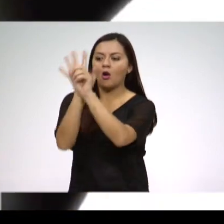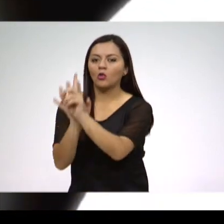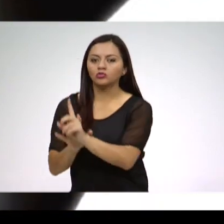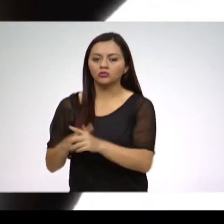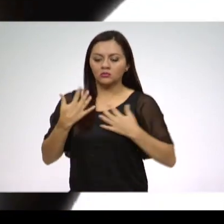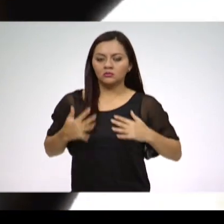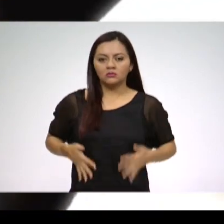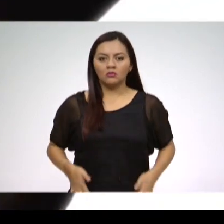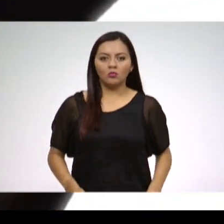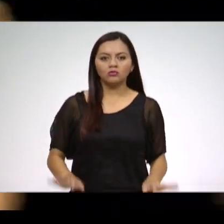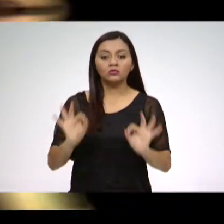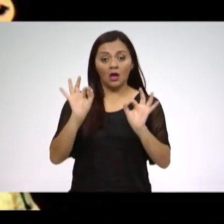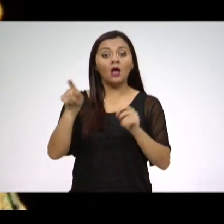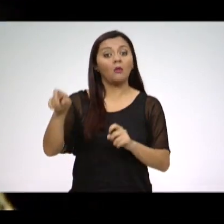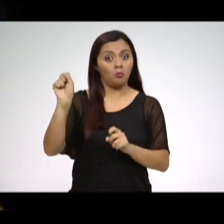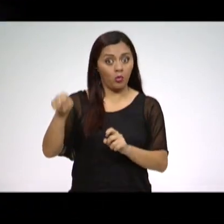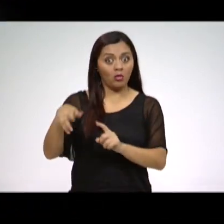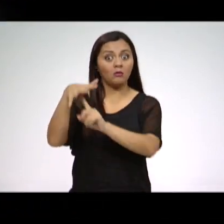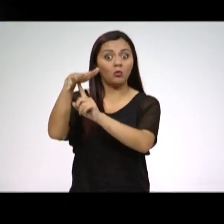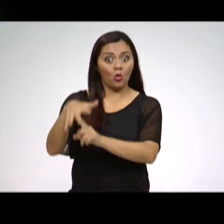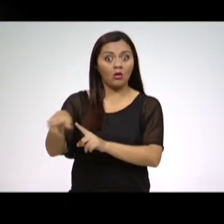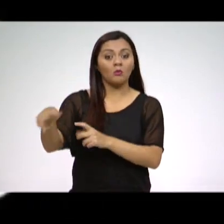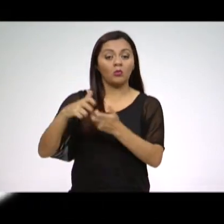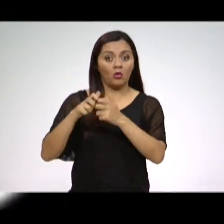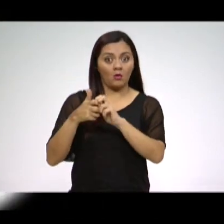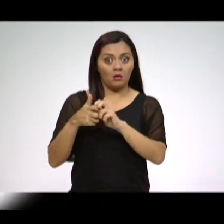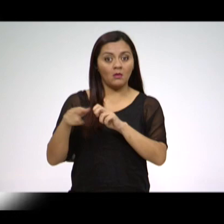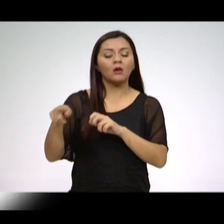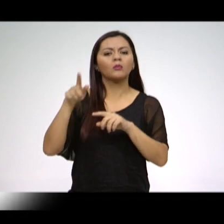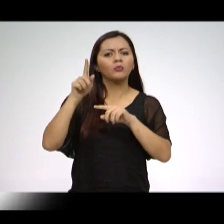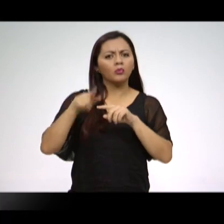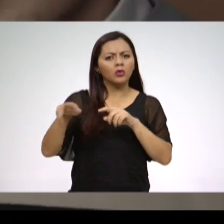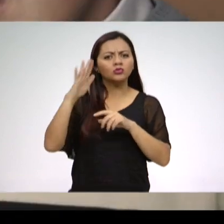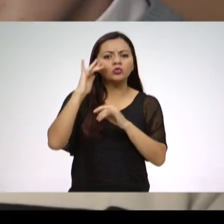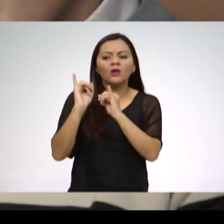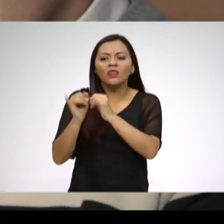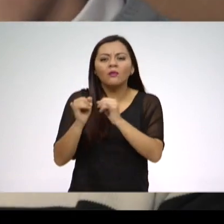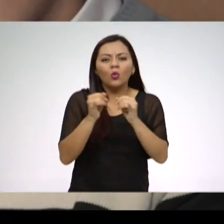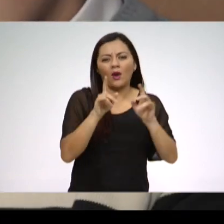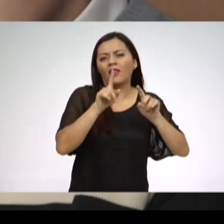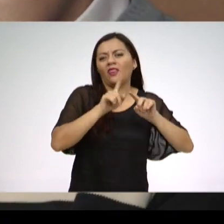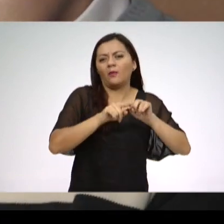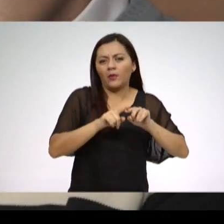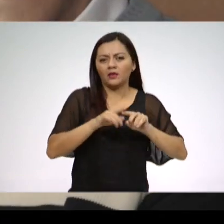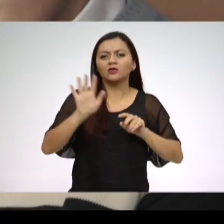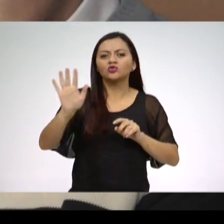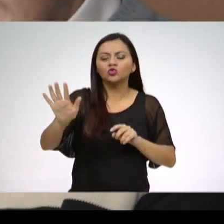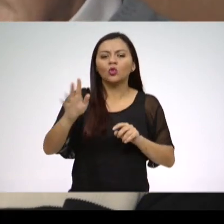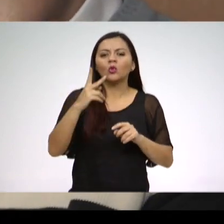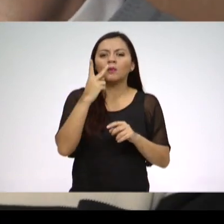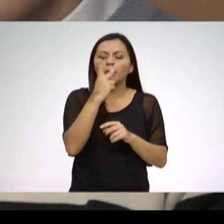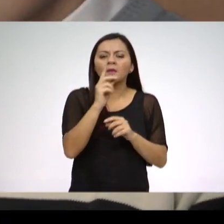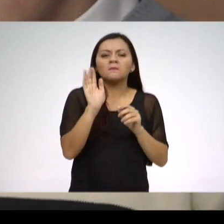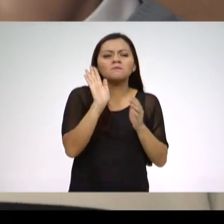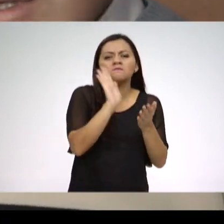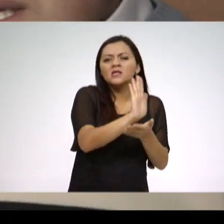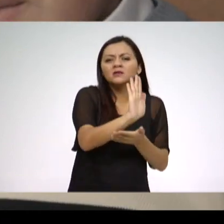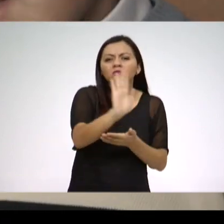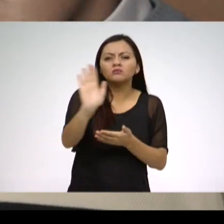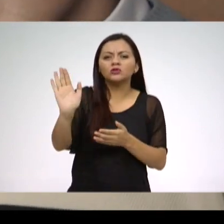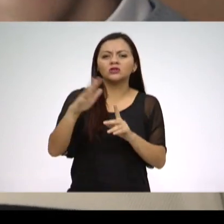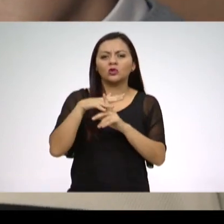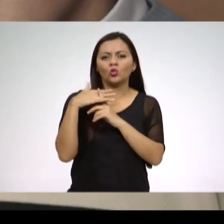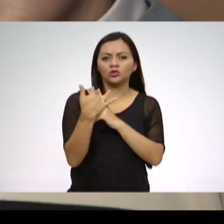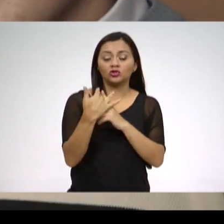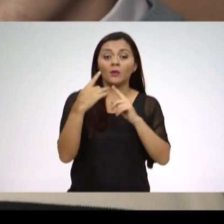es considerado un tipo de bullying en realidad, con sus connotaciones individuales, ¿no? Porque tiene un propio código, tiene una propia ley, pero si